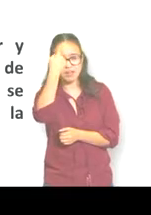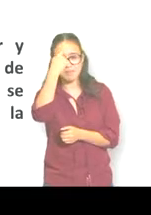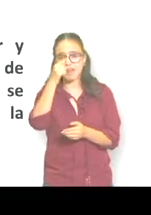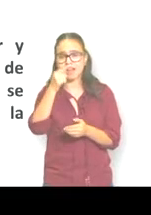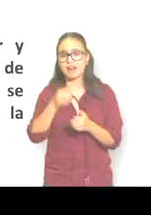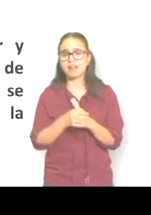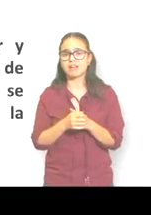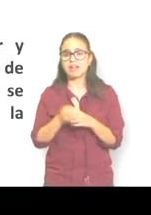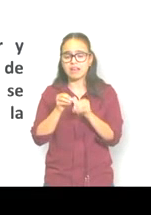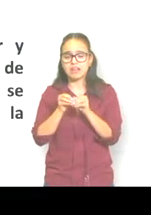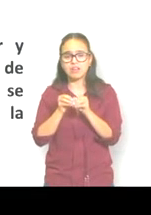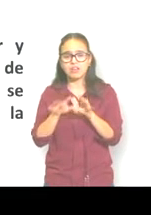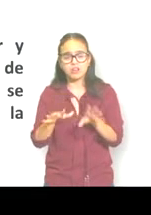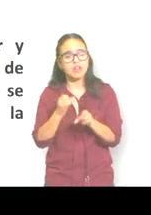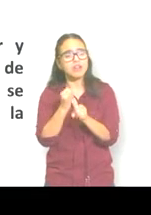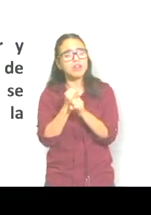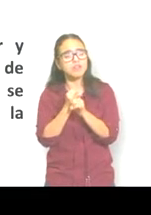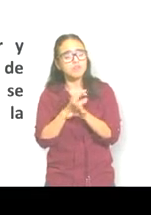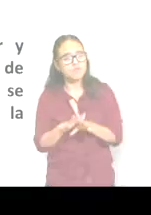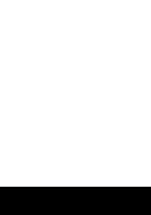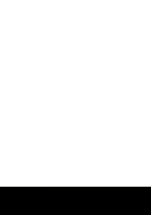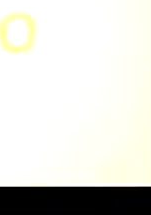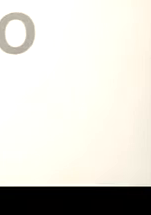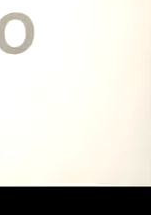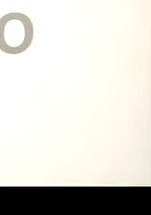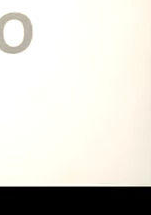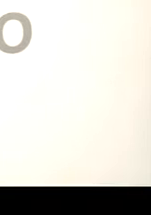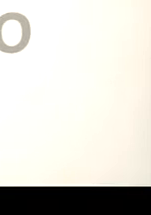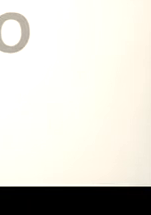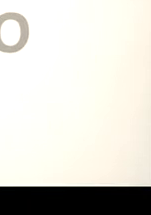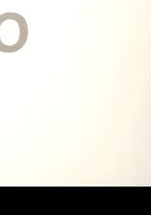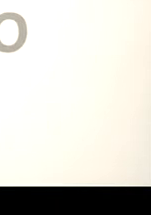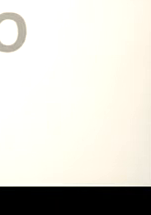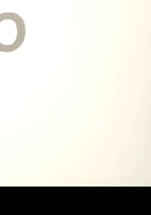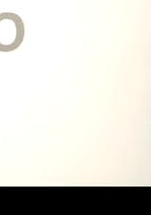el riesgo epidémico a nivel local o regional.